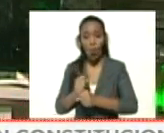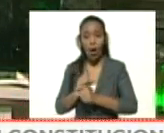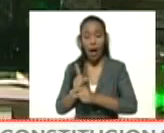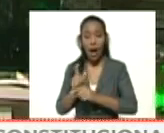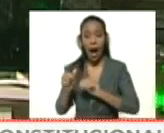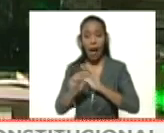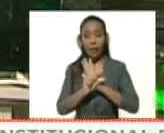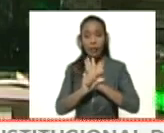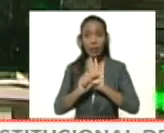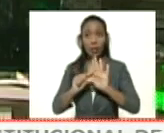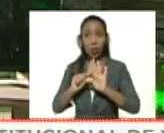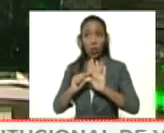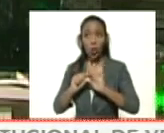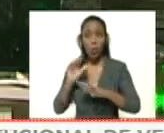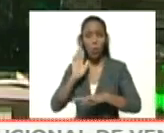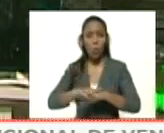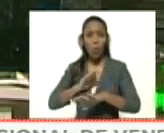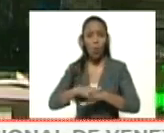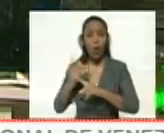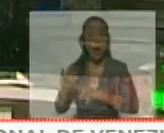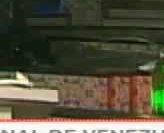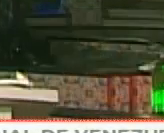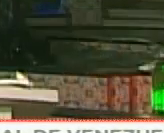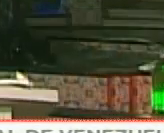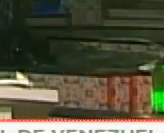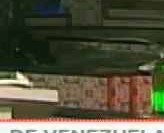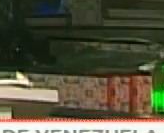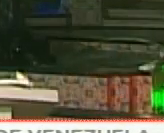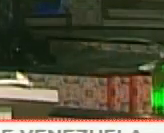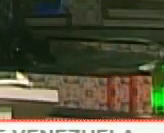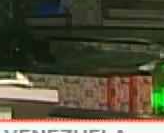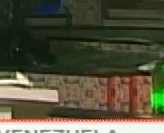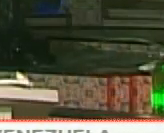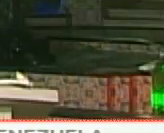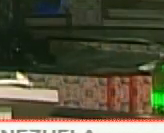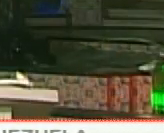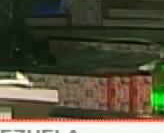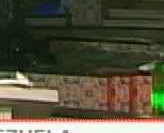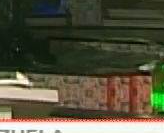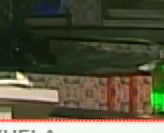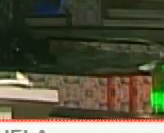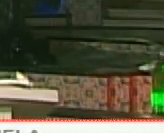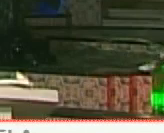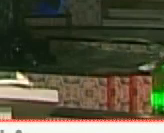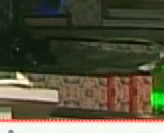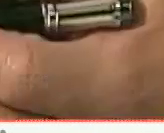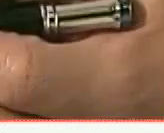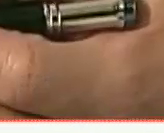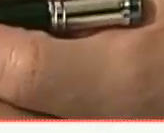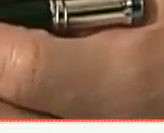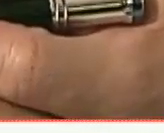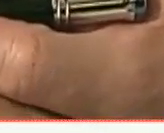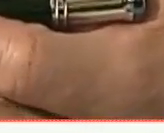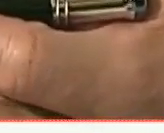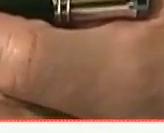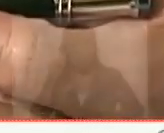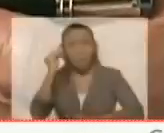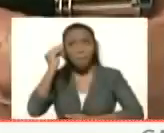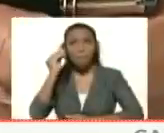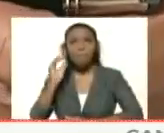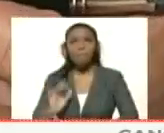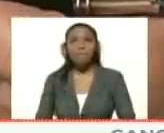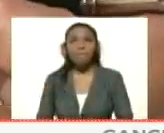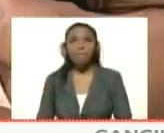el artículo de por qué hay que actuar rápido. Si pudiéramos hacer la curva aquí, podemos pensar que la curva de Venezuela